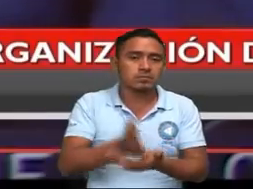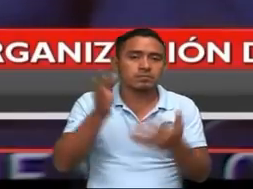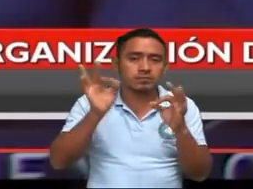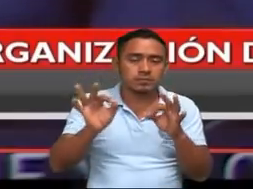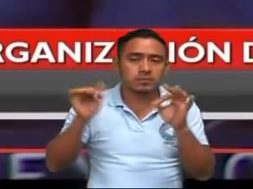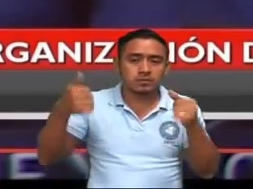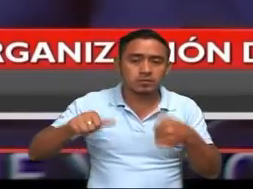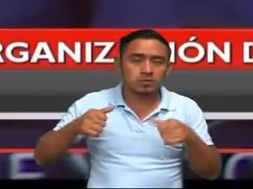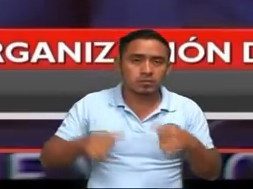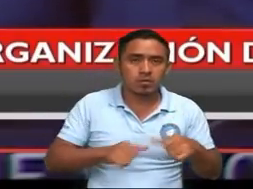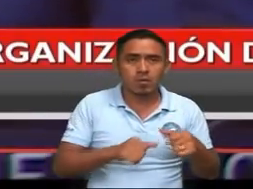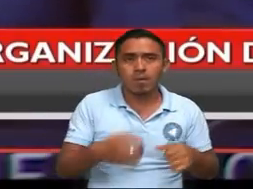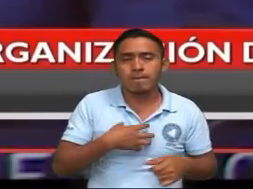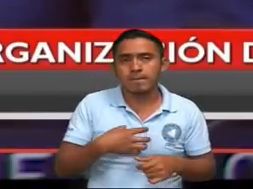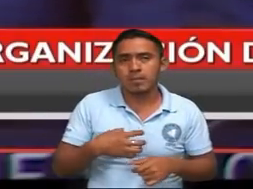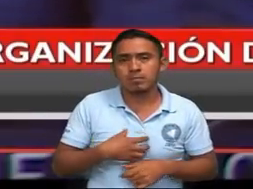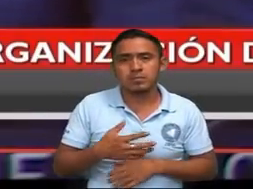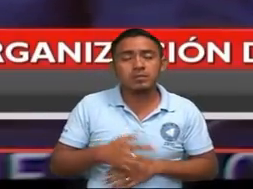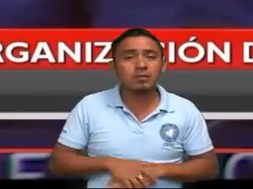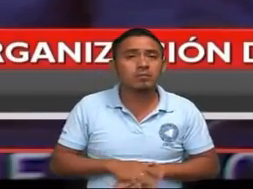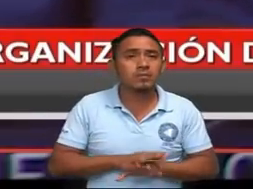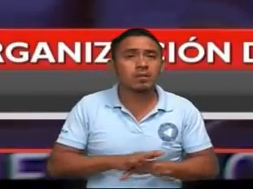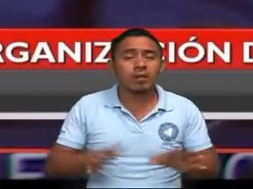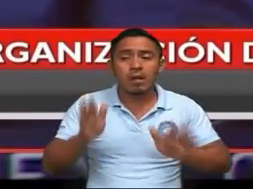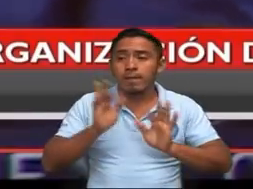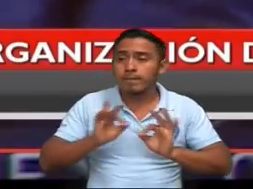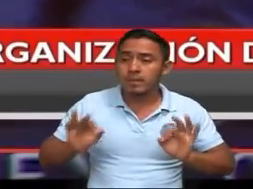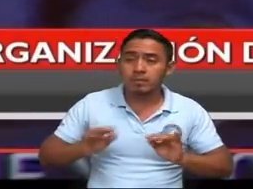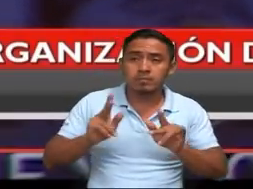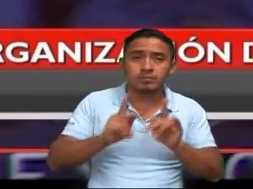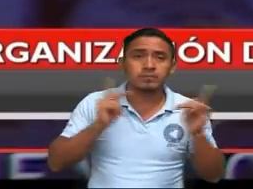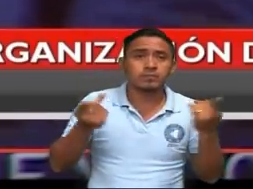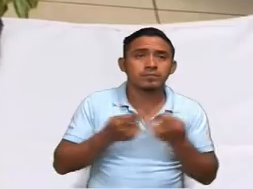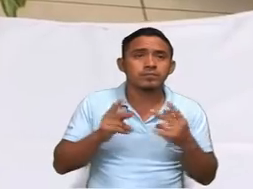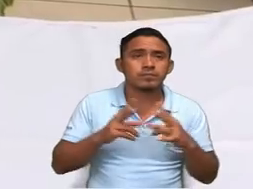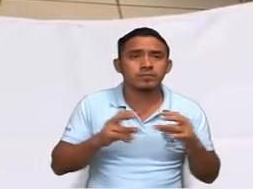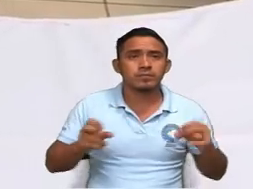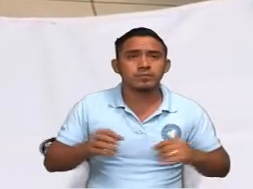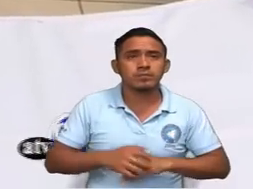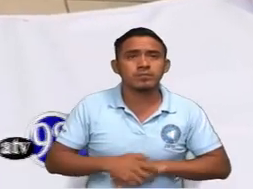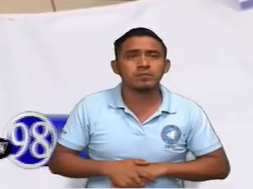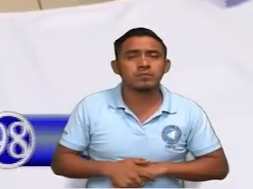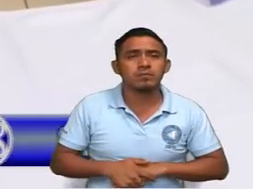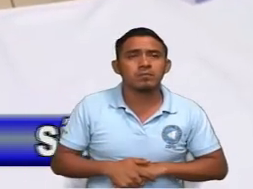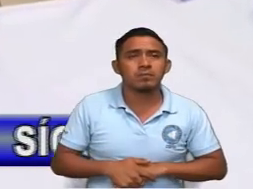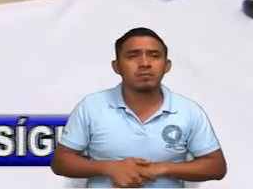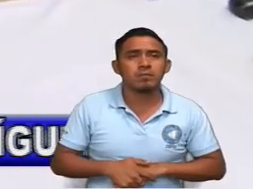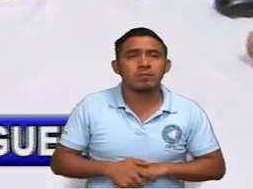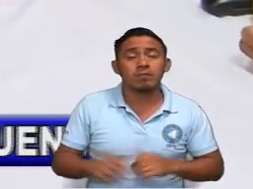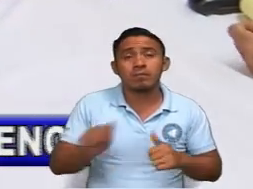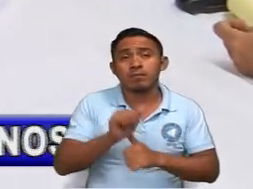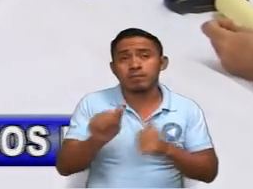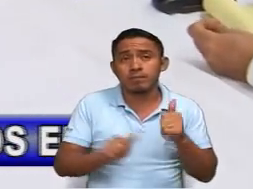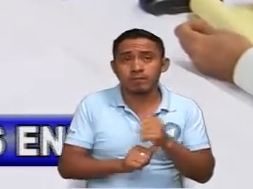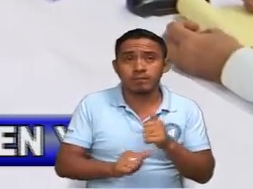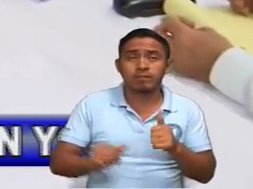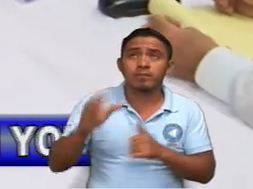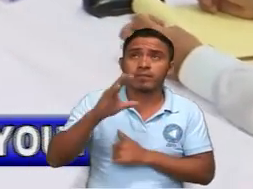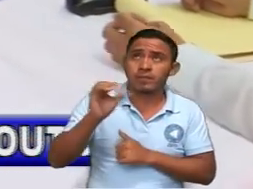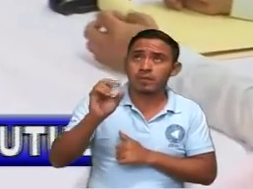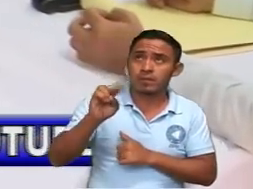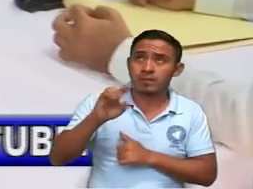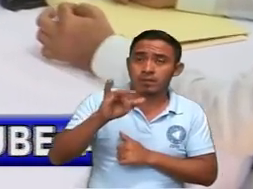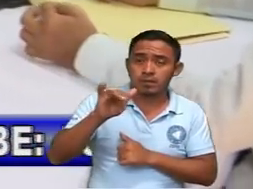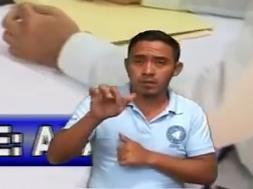acuerdos y compromisos consensuados por el bien del pueblo nicaragüense. El vicecanciller denunció la intransigencia